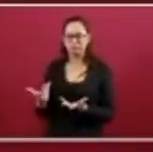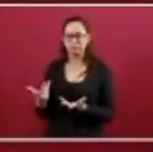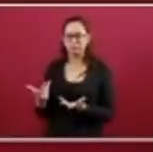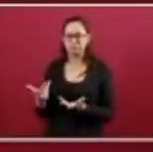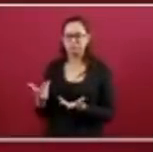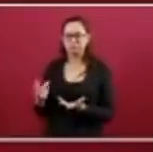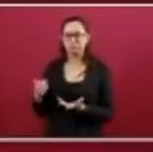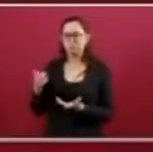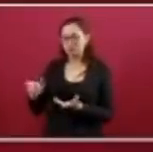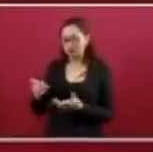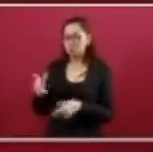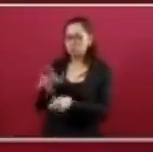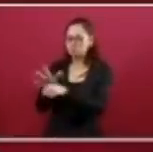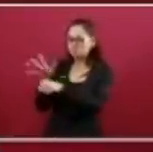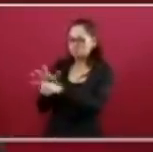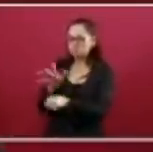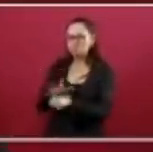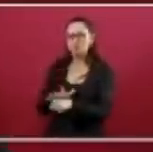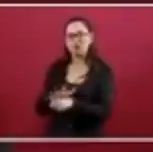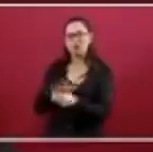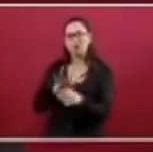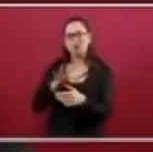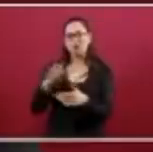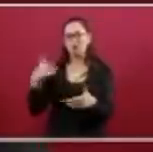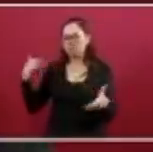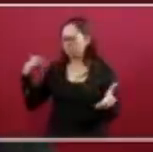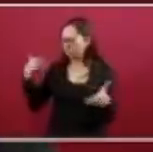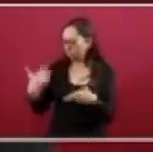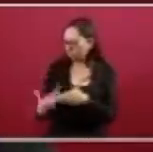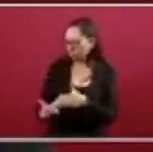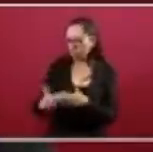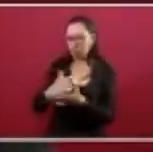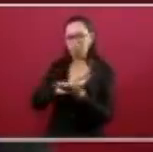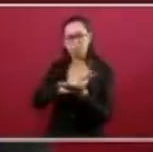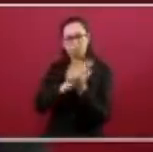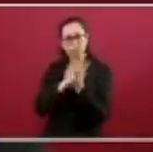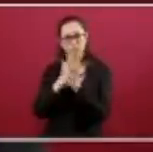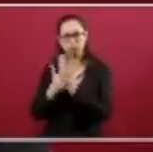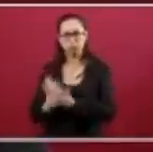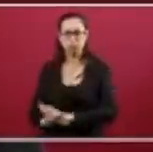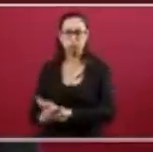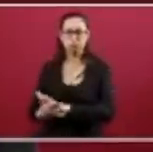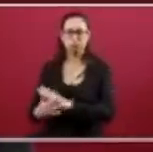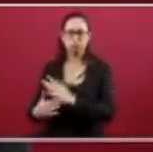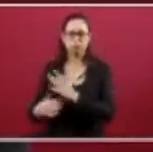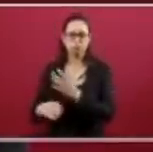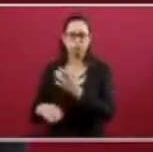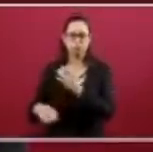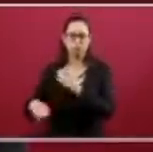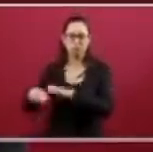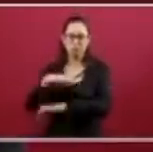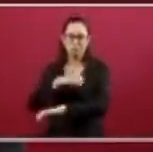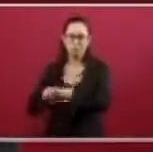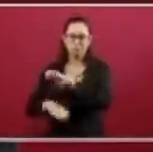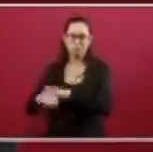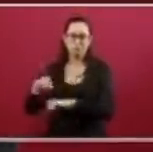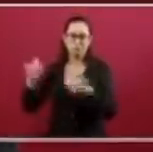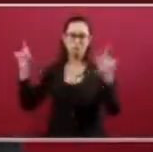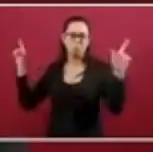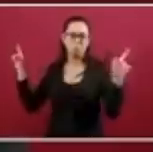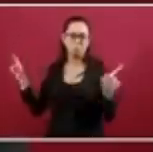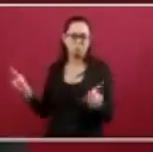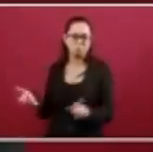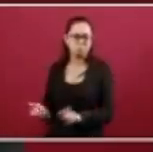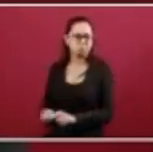y convertirla hoy, hasta hoy, digamos, en esta empresa que ha sido reducida por todas